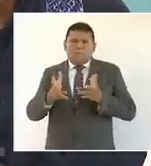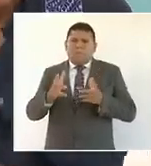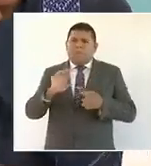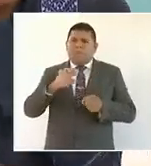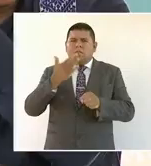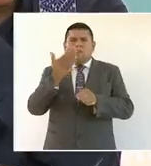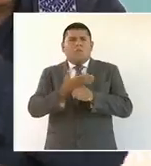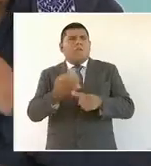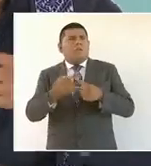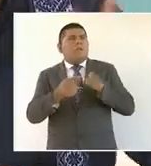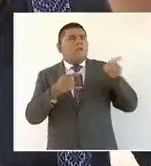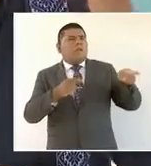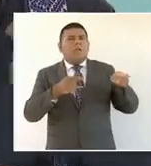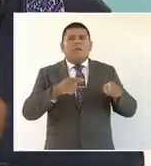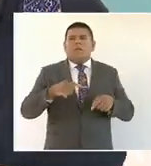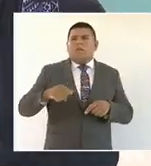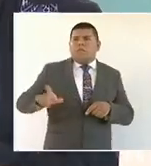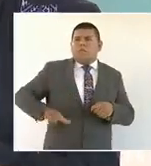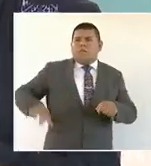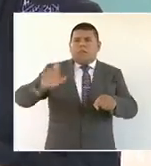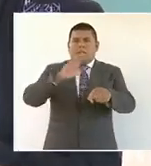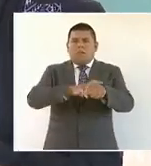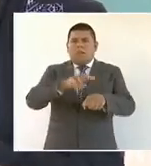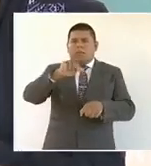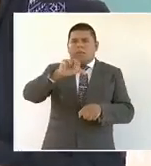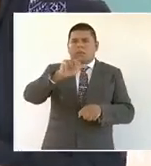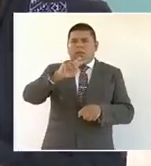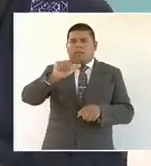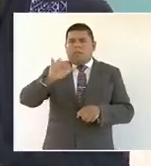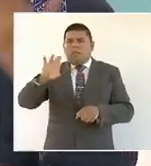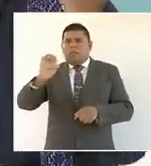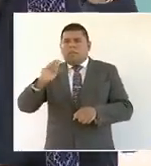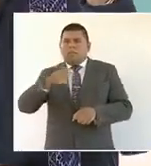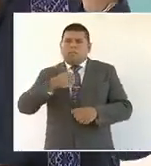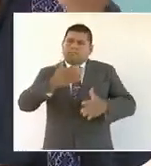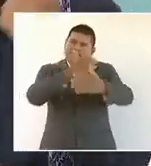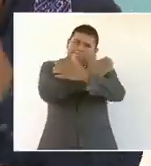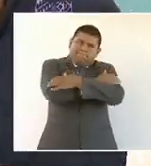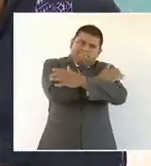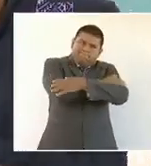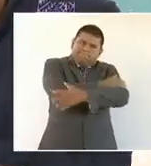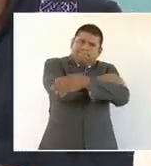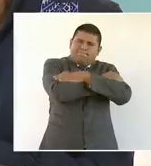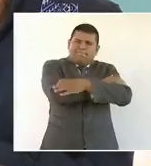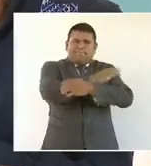ni del doctor Navarro, que le envío aquí un abrazo fraterno,